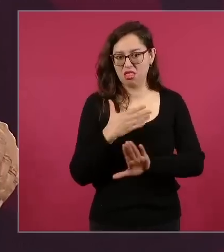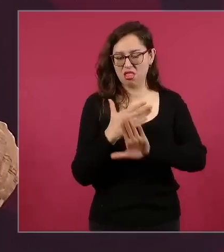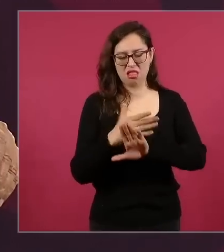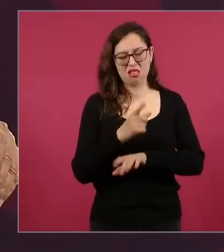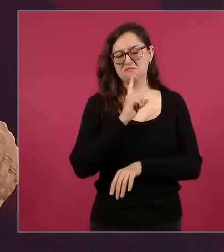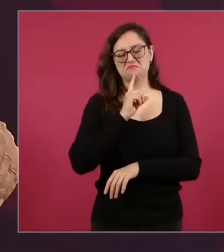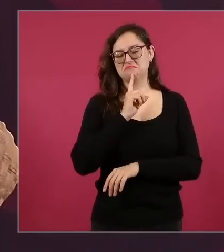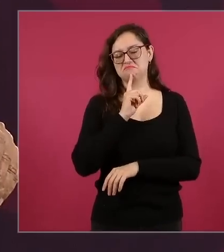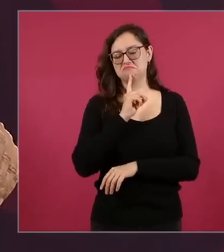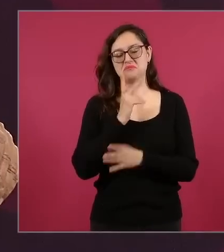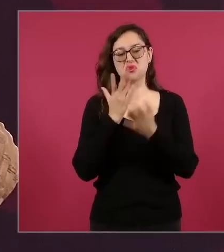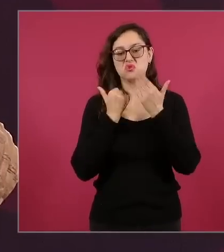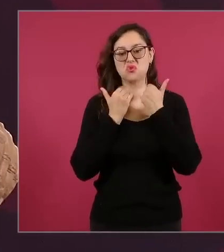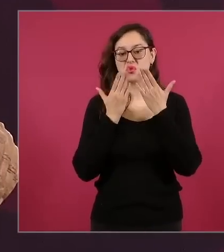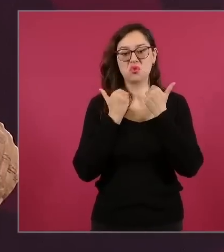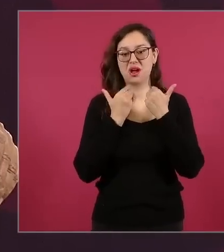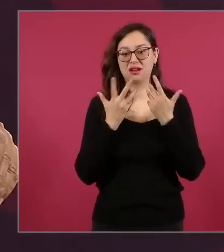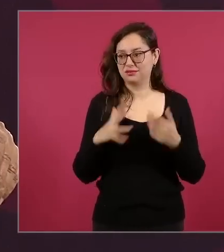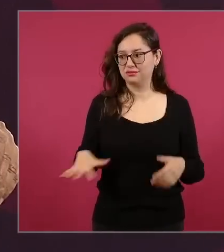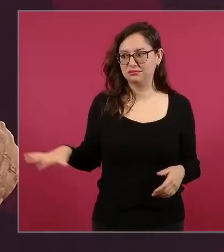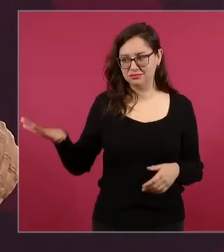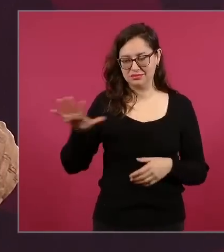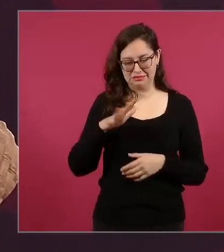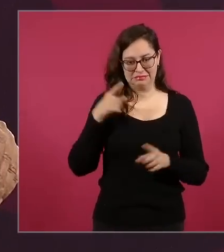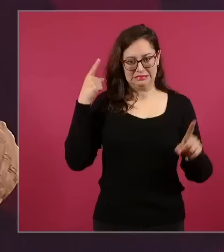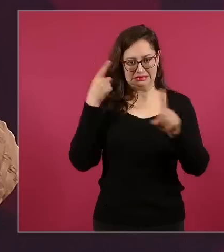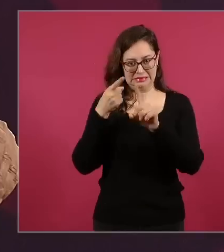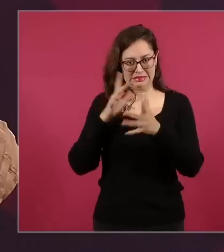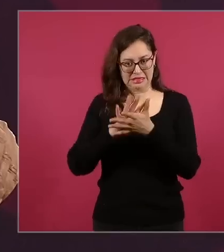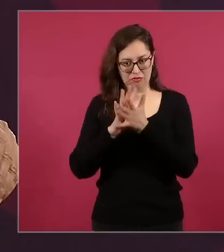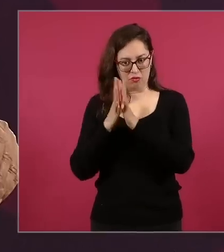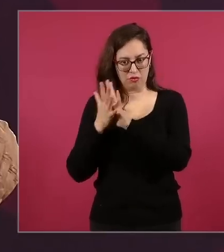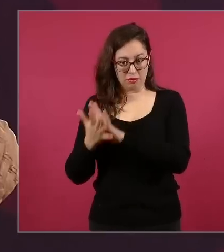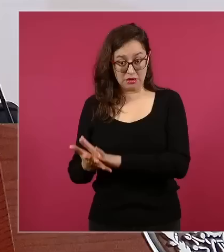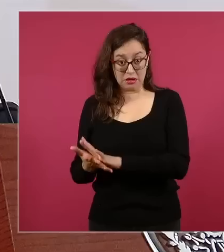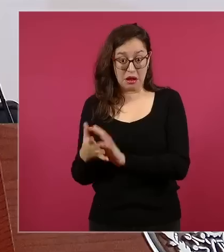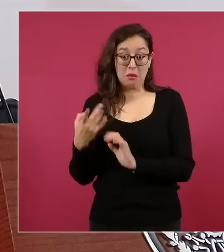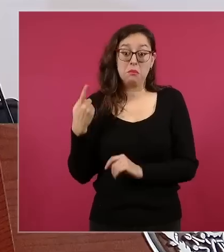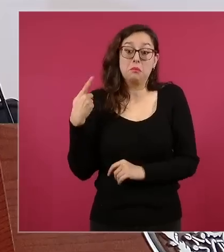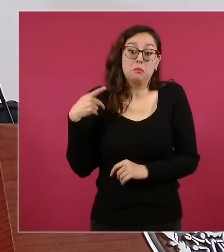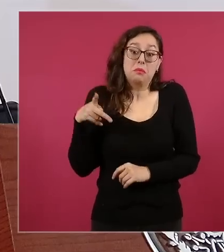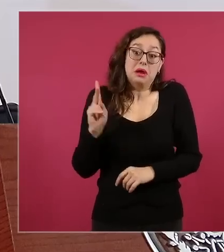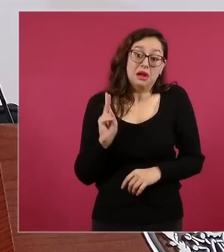luchan por una transformación. Ahora, si ustedes